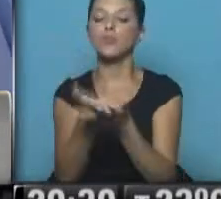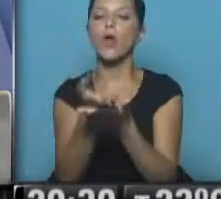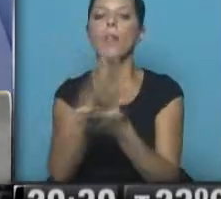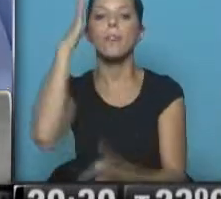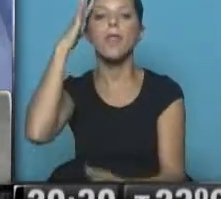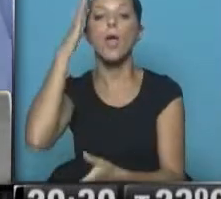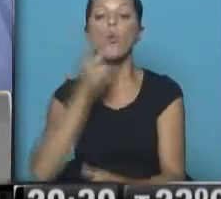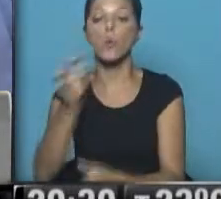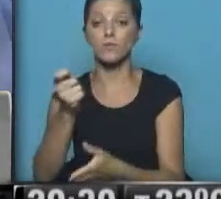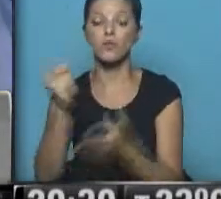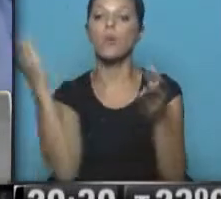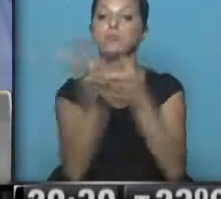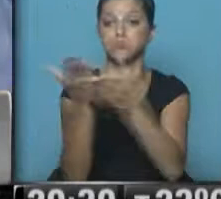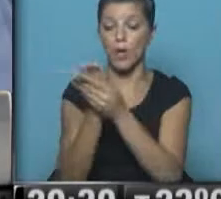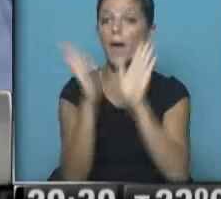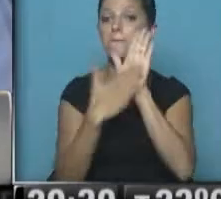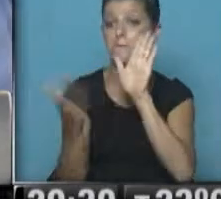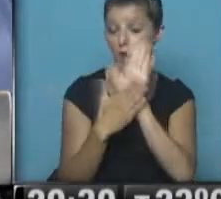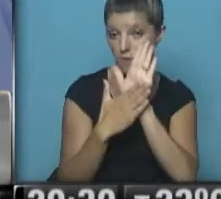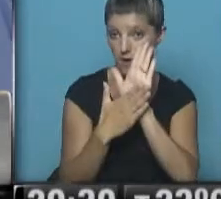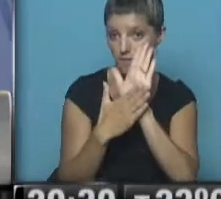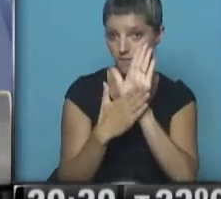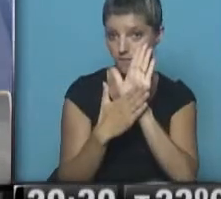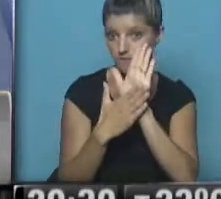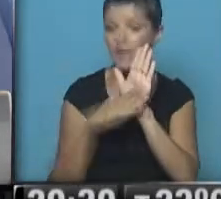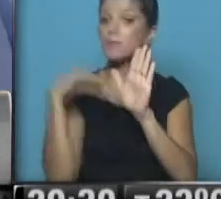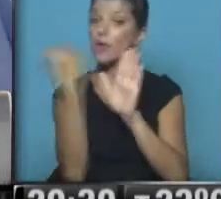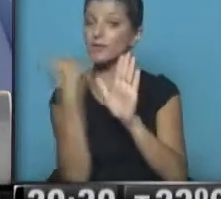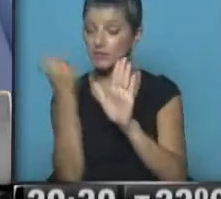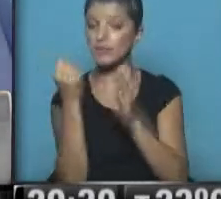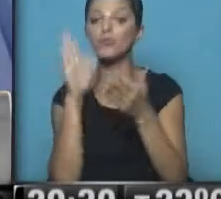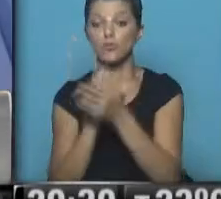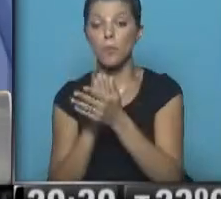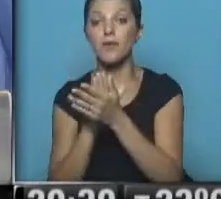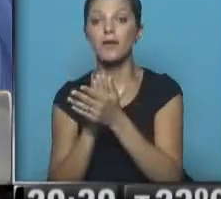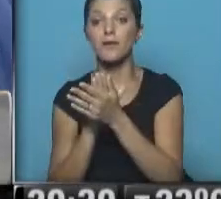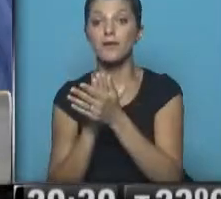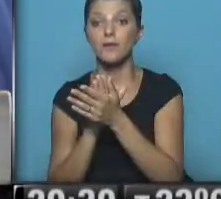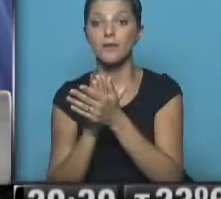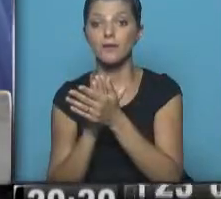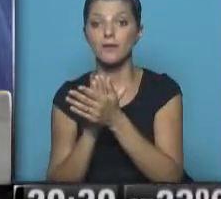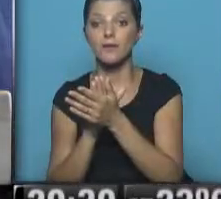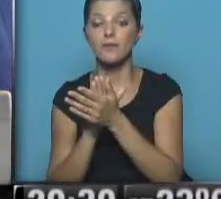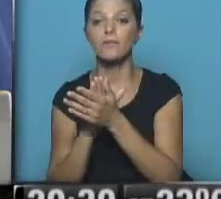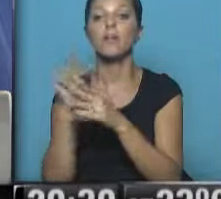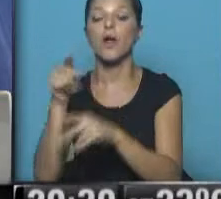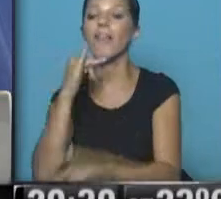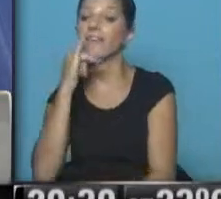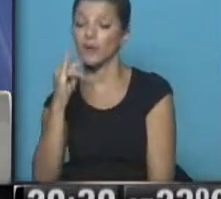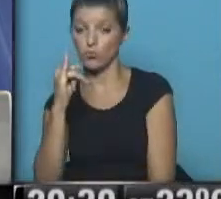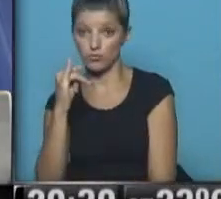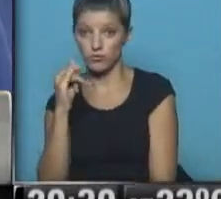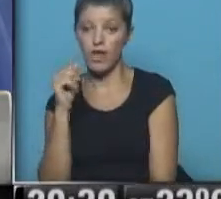antecedentes documentales probatorios jurídicamente relevantes respecto de los hechos sobre los que versa la denuncia